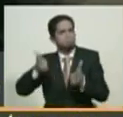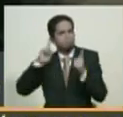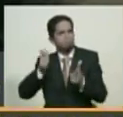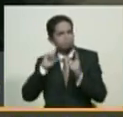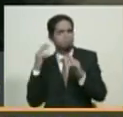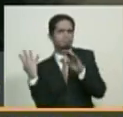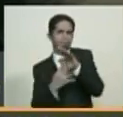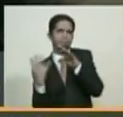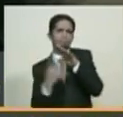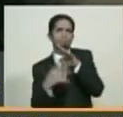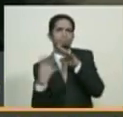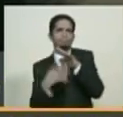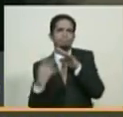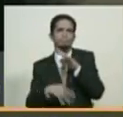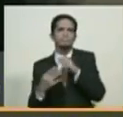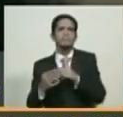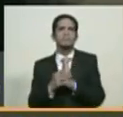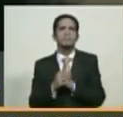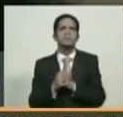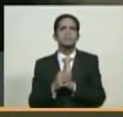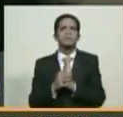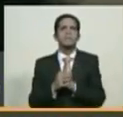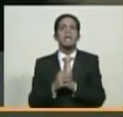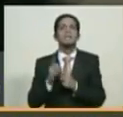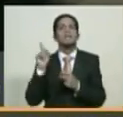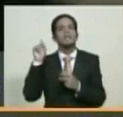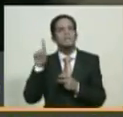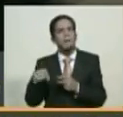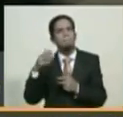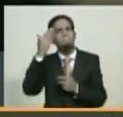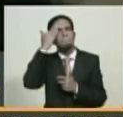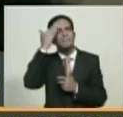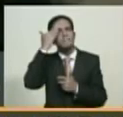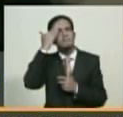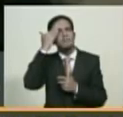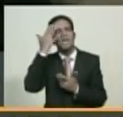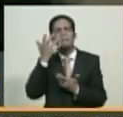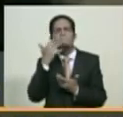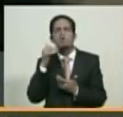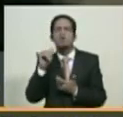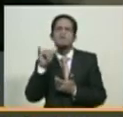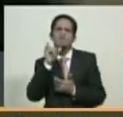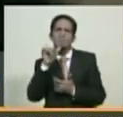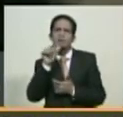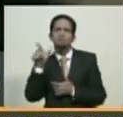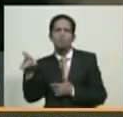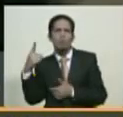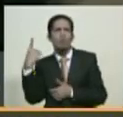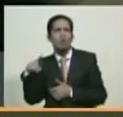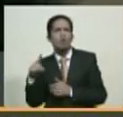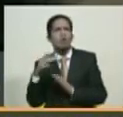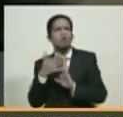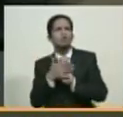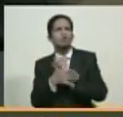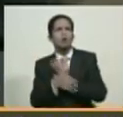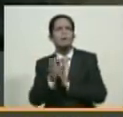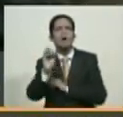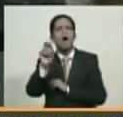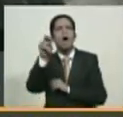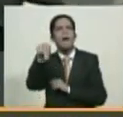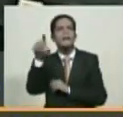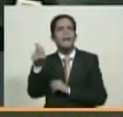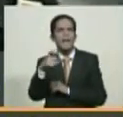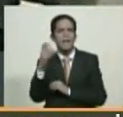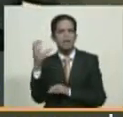ingresar también en estas naciones. Y también saber si qué información maneja con relación a una ONG